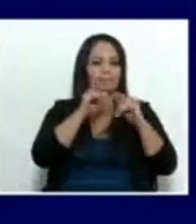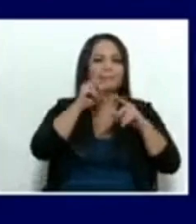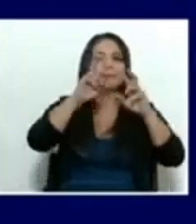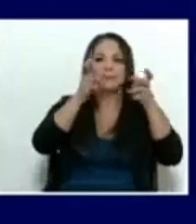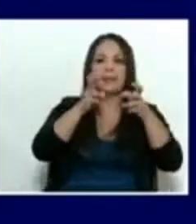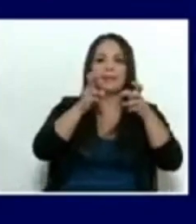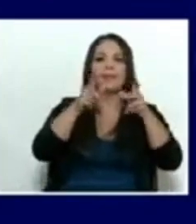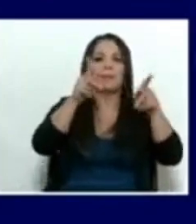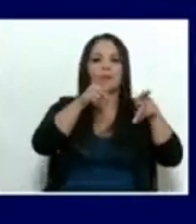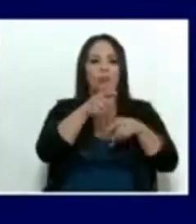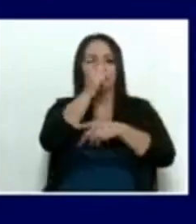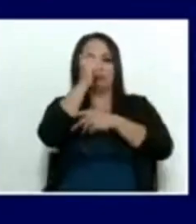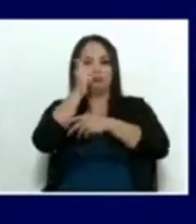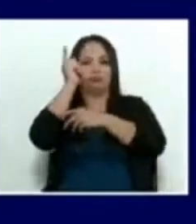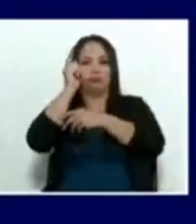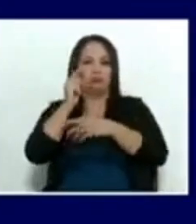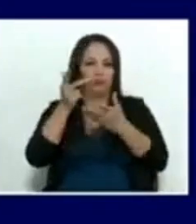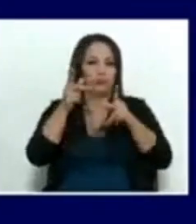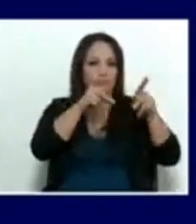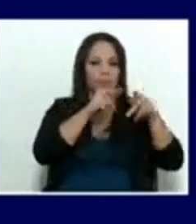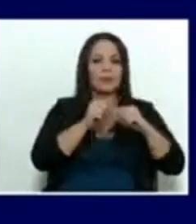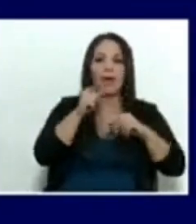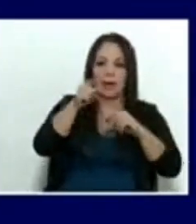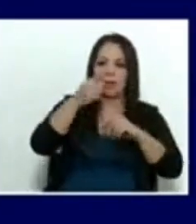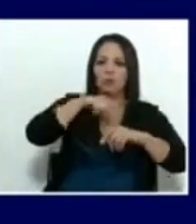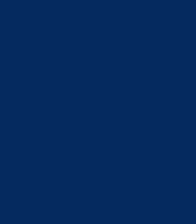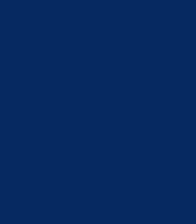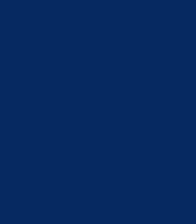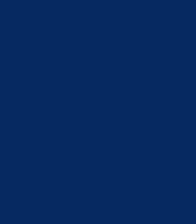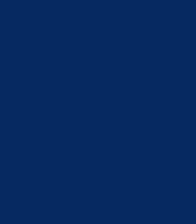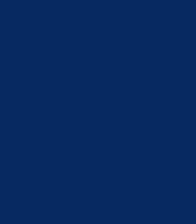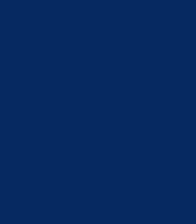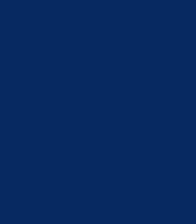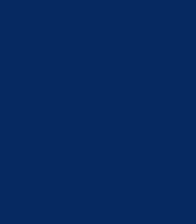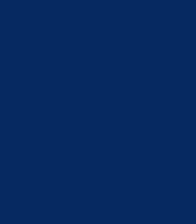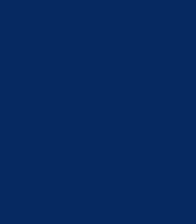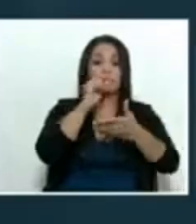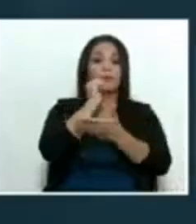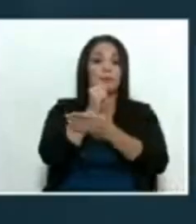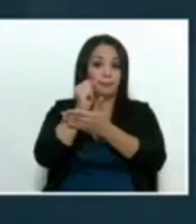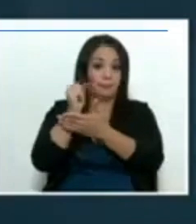ojo crítico sobre el cual vamos a desarrollar nuestras acciones policiales.